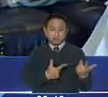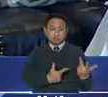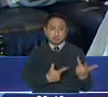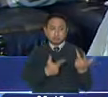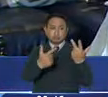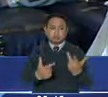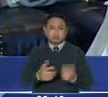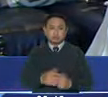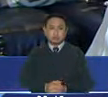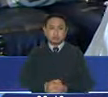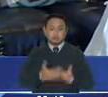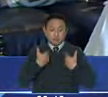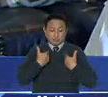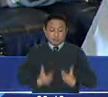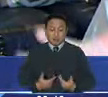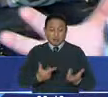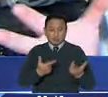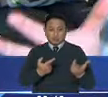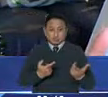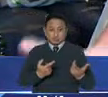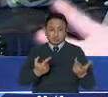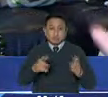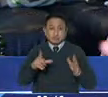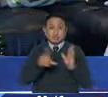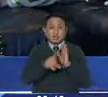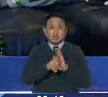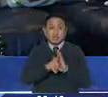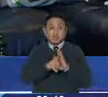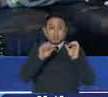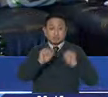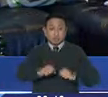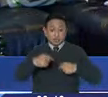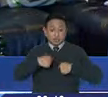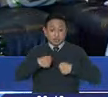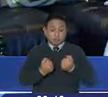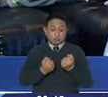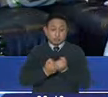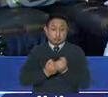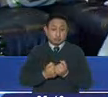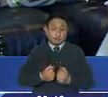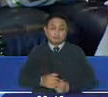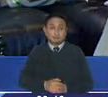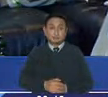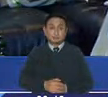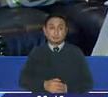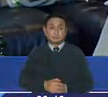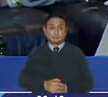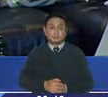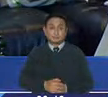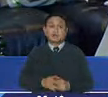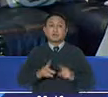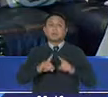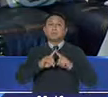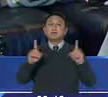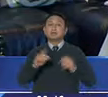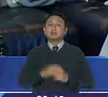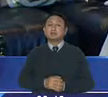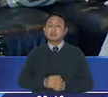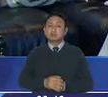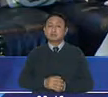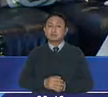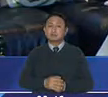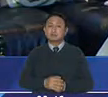en chalecos, municiones y todo lo que la ley pueda permitirnos. Siempre y cuando se hagan